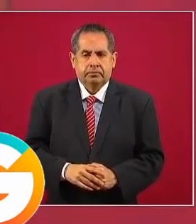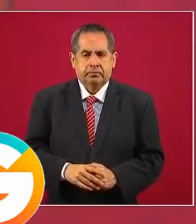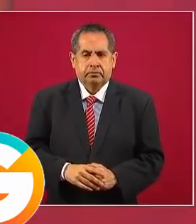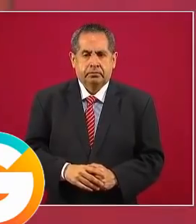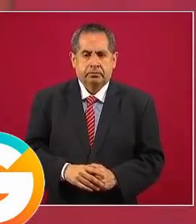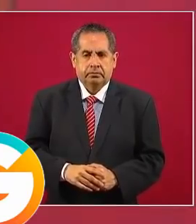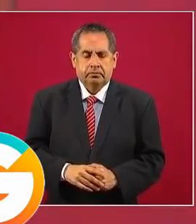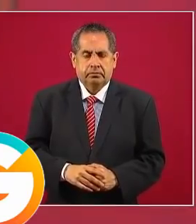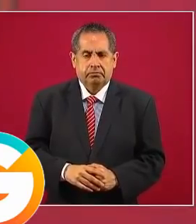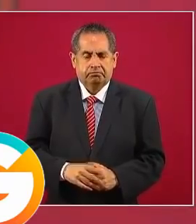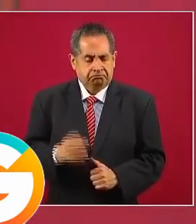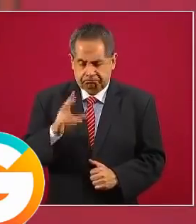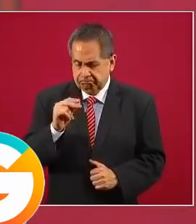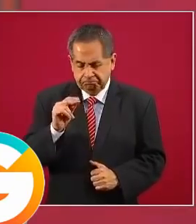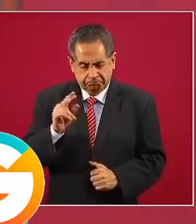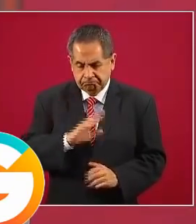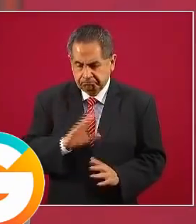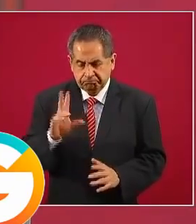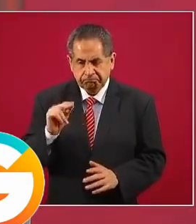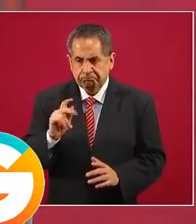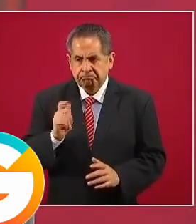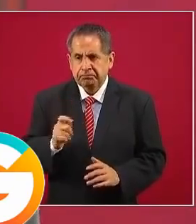Y no